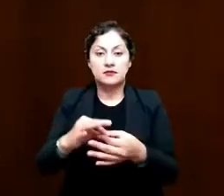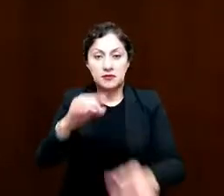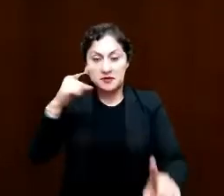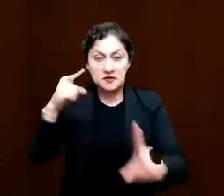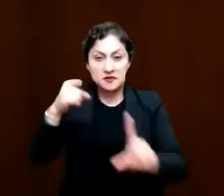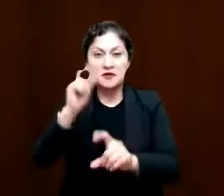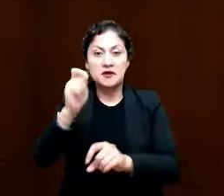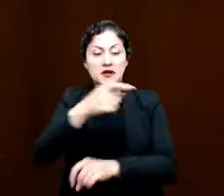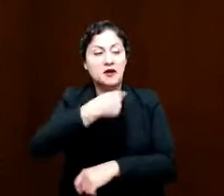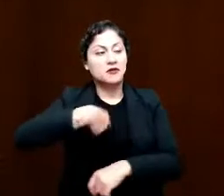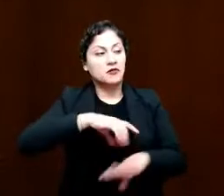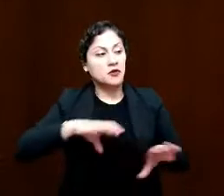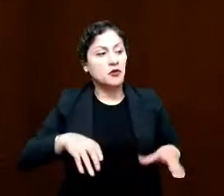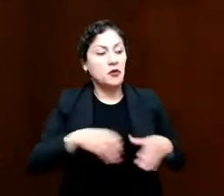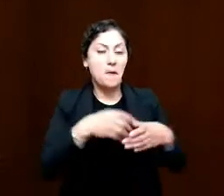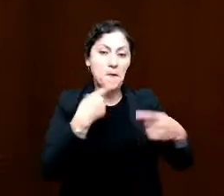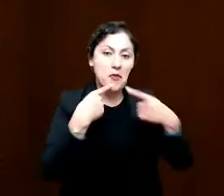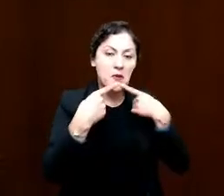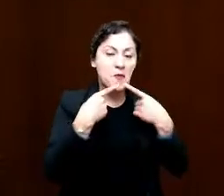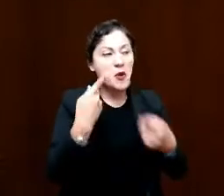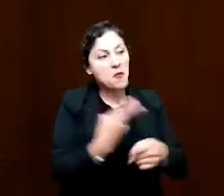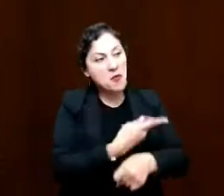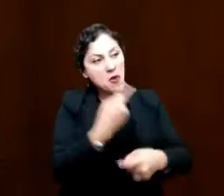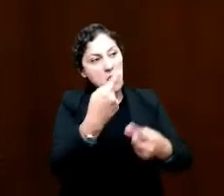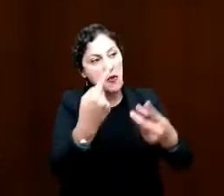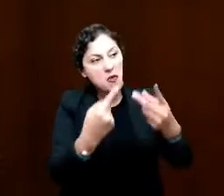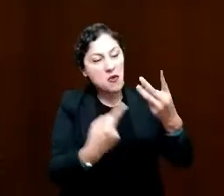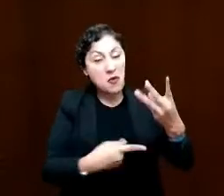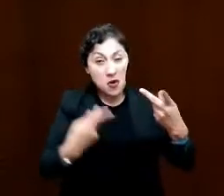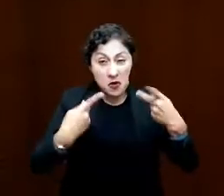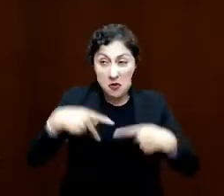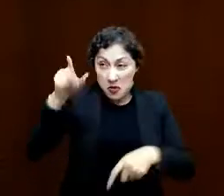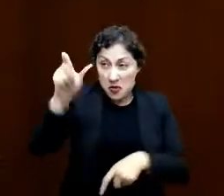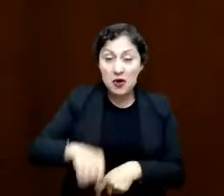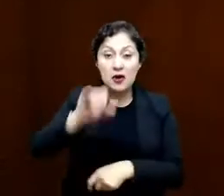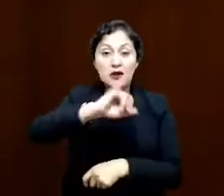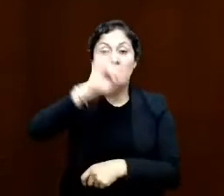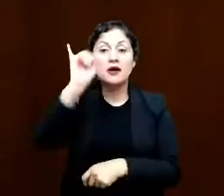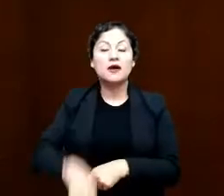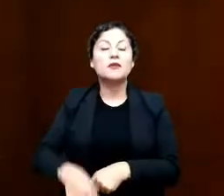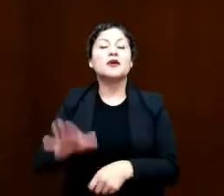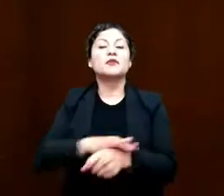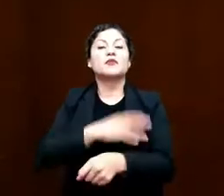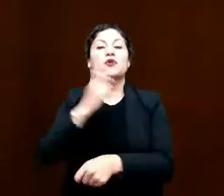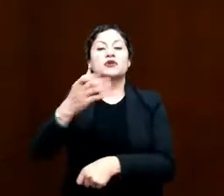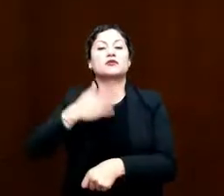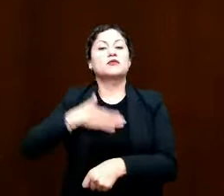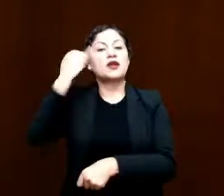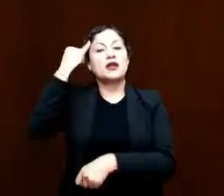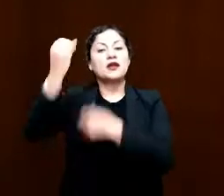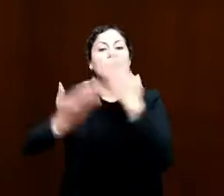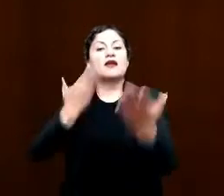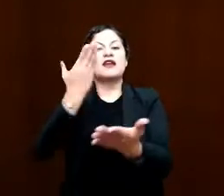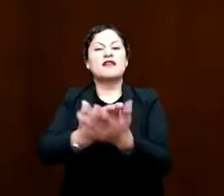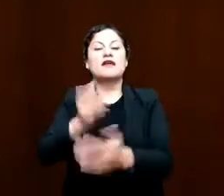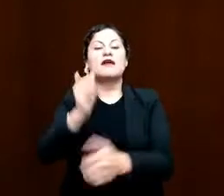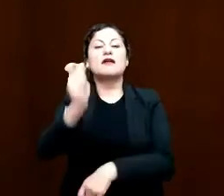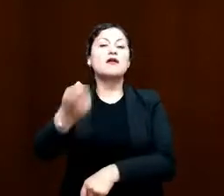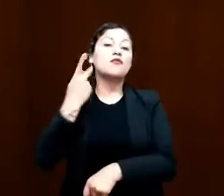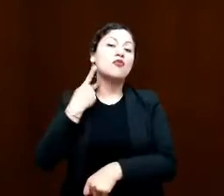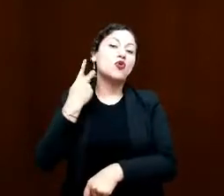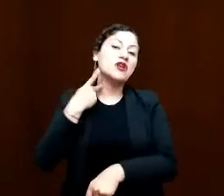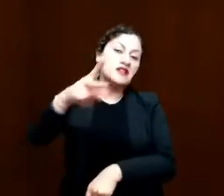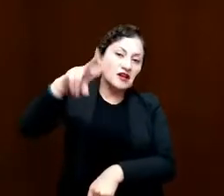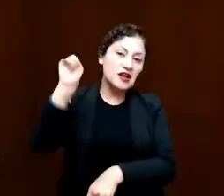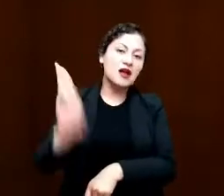nunca las personas En consecuencia este planteamiento es un planteamiento de realidad política de